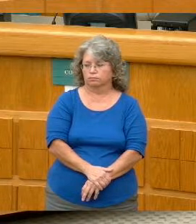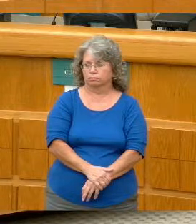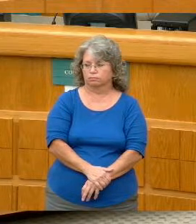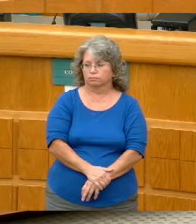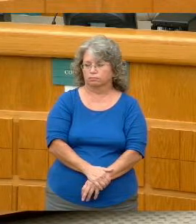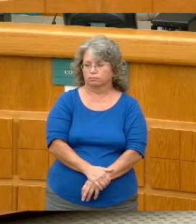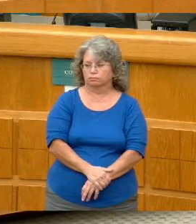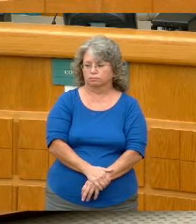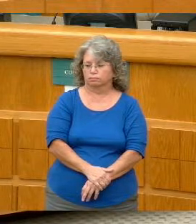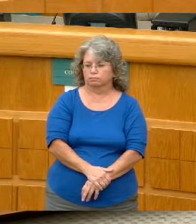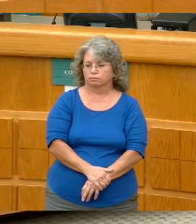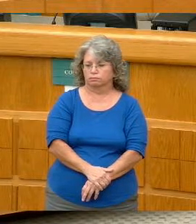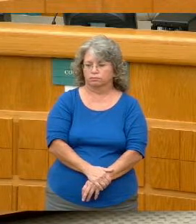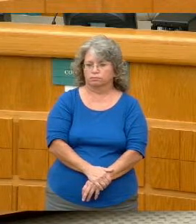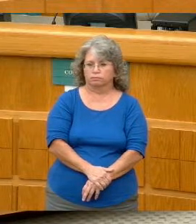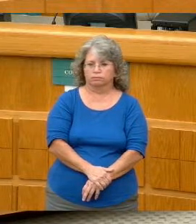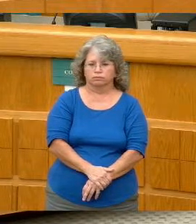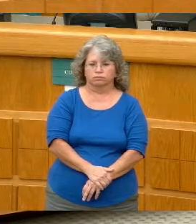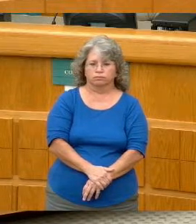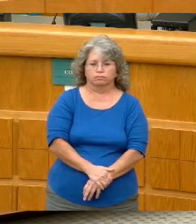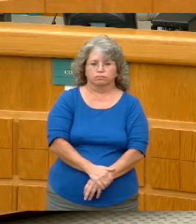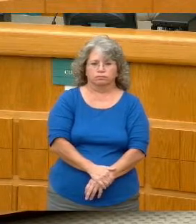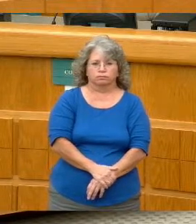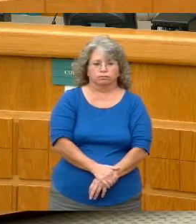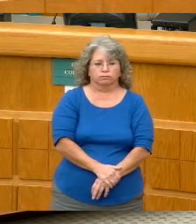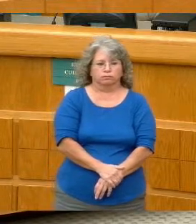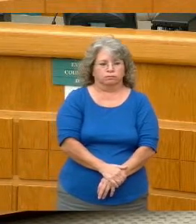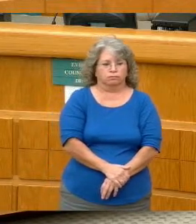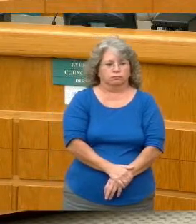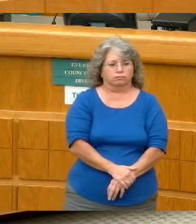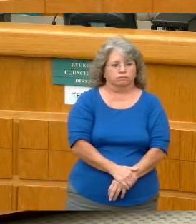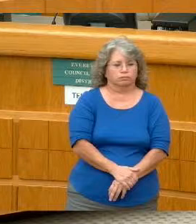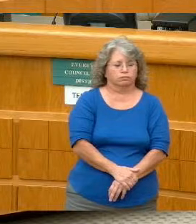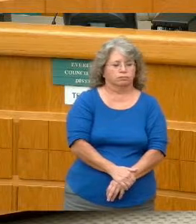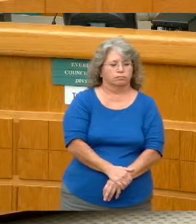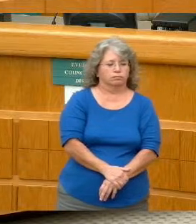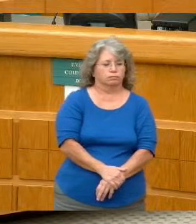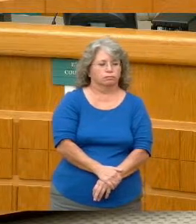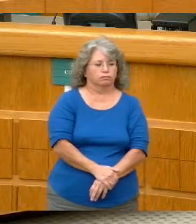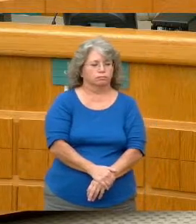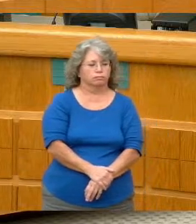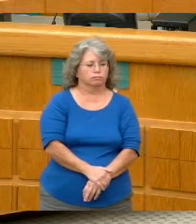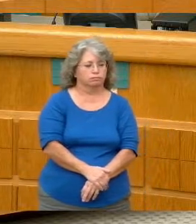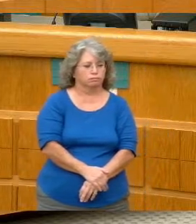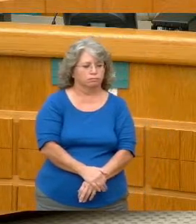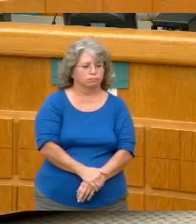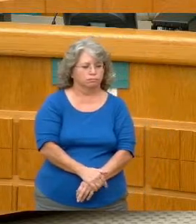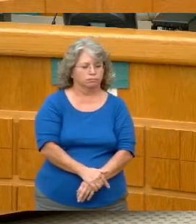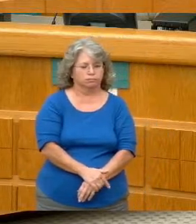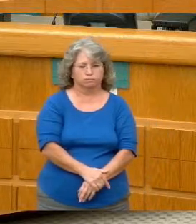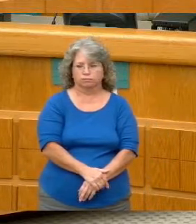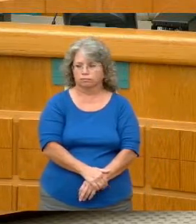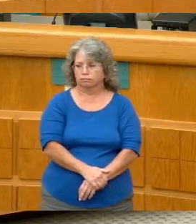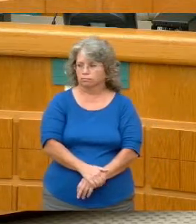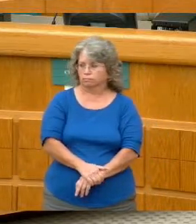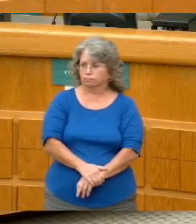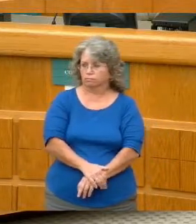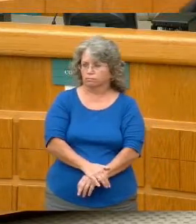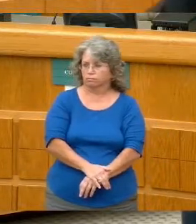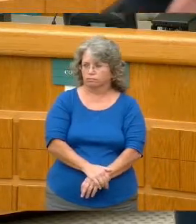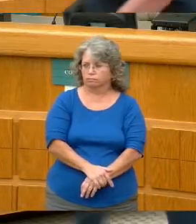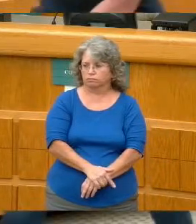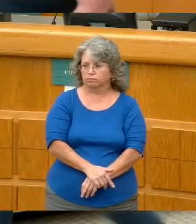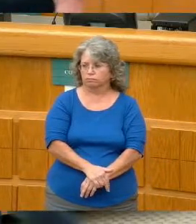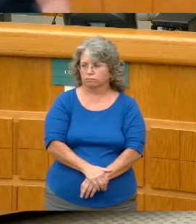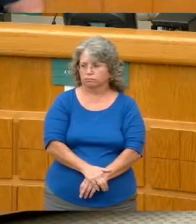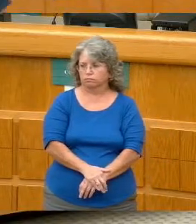flu, por lo que es importante estar vacunado. El uso de cubrebocas también le va a ayudar a prevenir contagiarse con el virus del flu. Ahora el reporte por